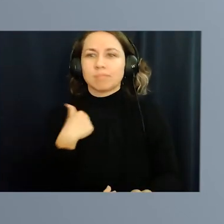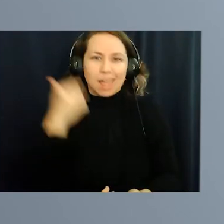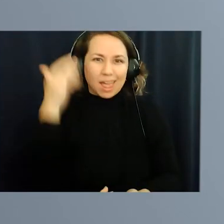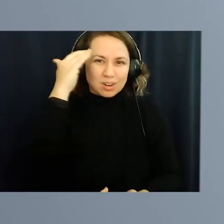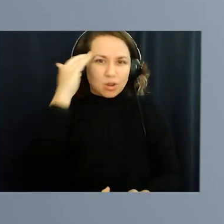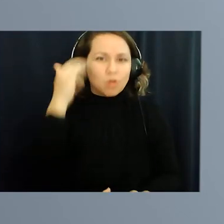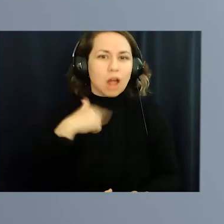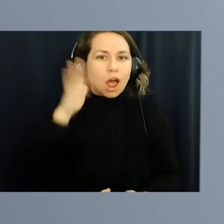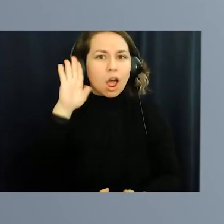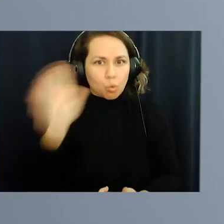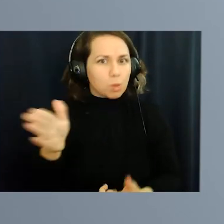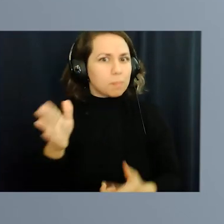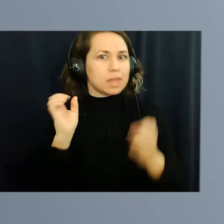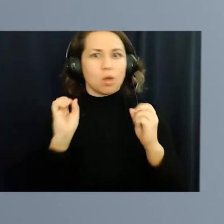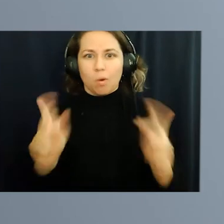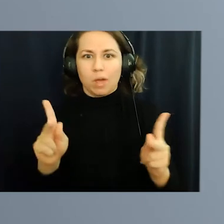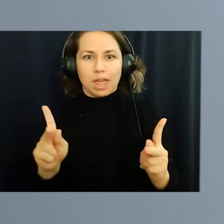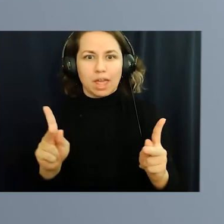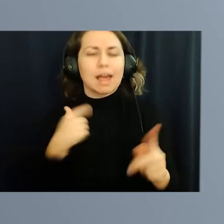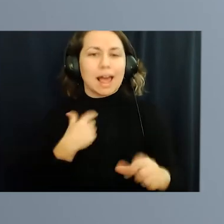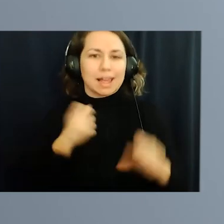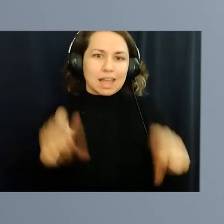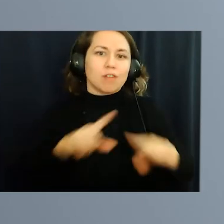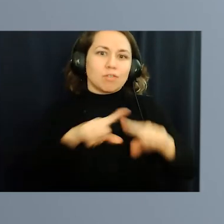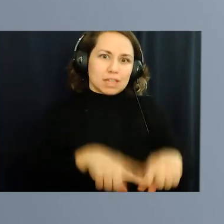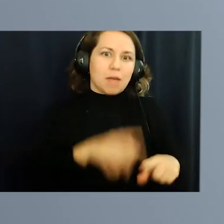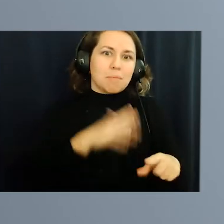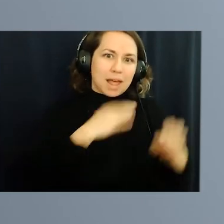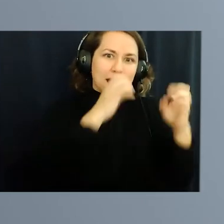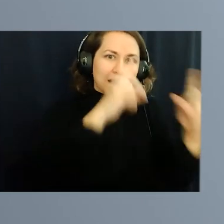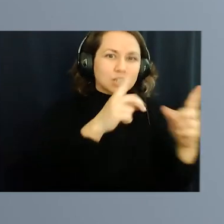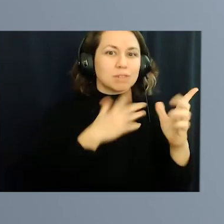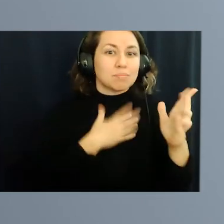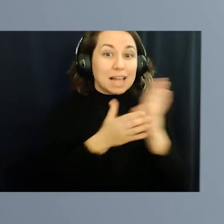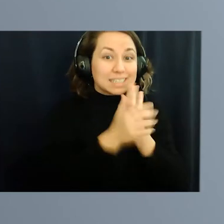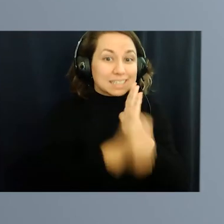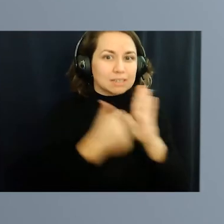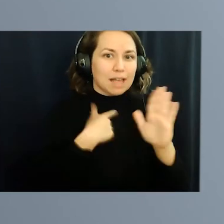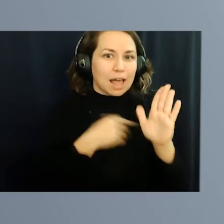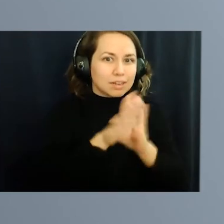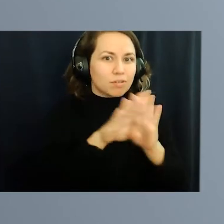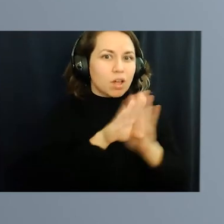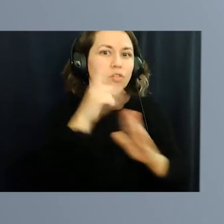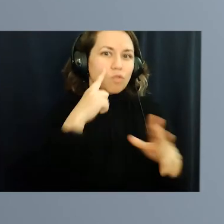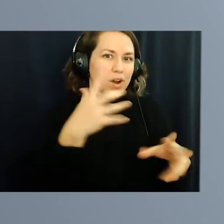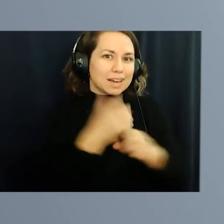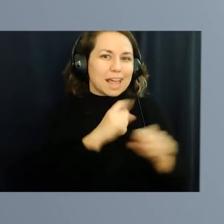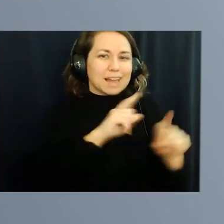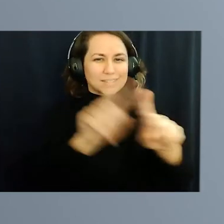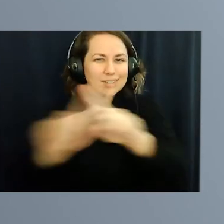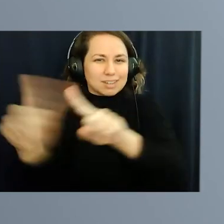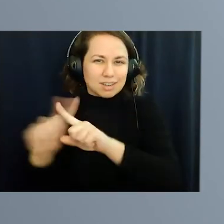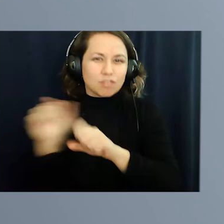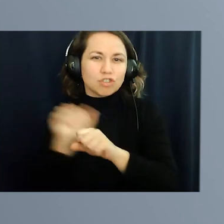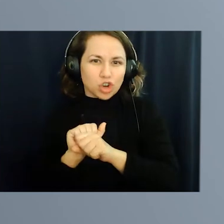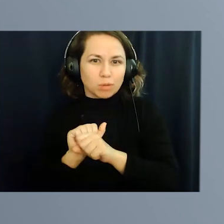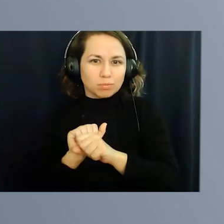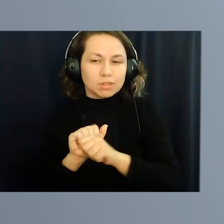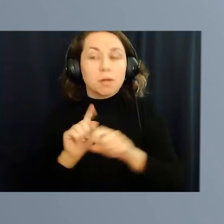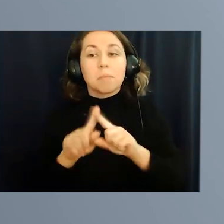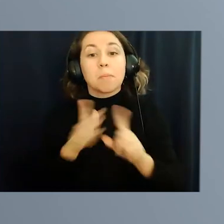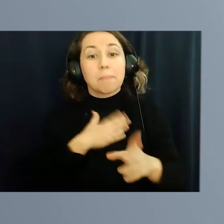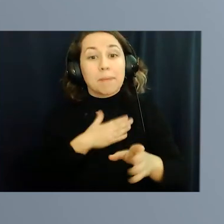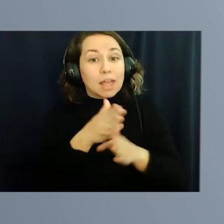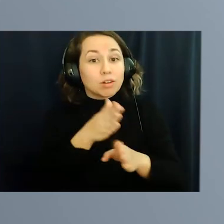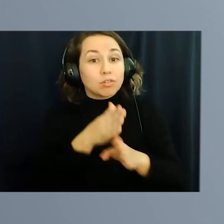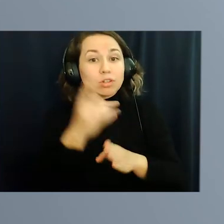las habilidades que he aprendido para tener una variedad de trabajos. Pero mi carrera es solo una parte de quién soy. Siempre he